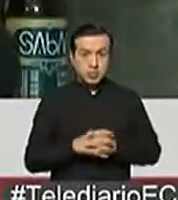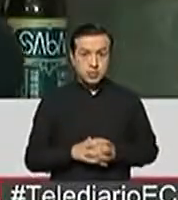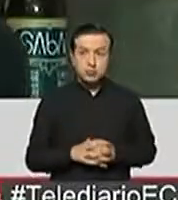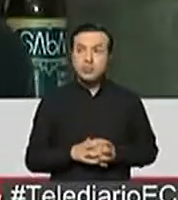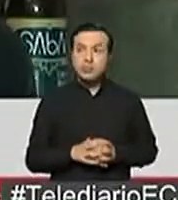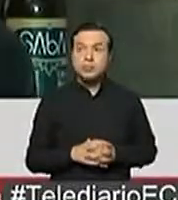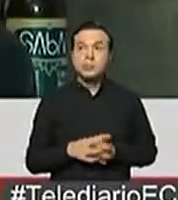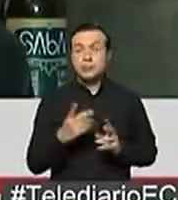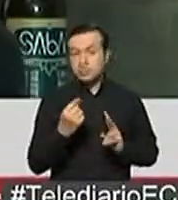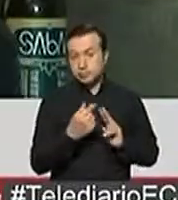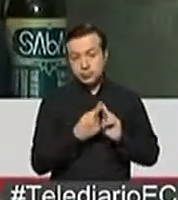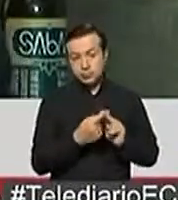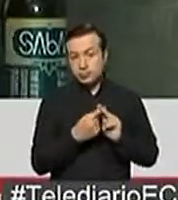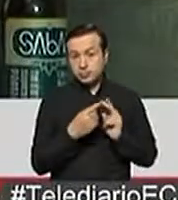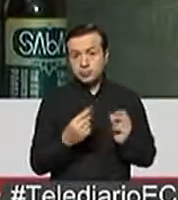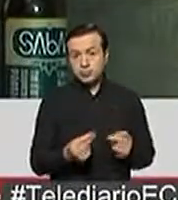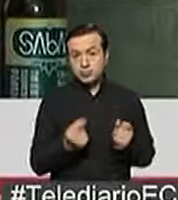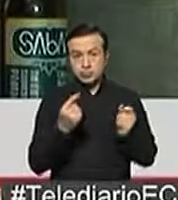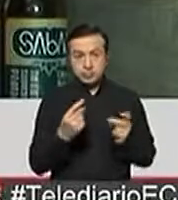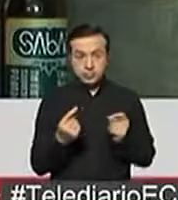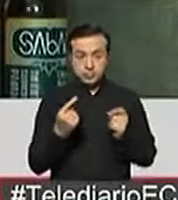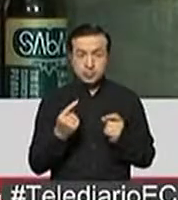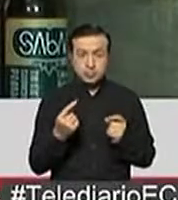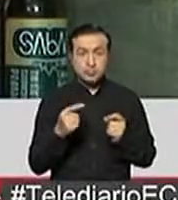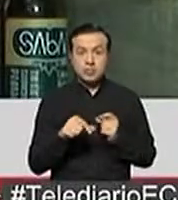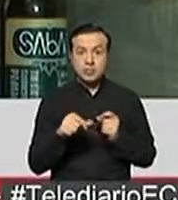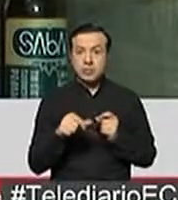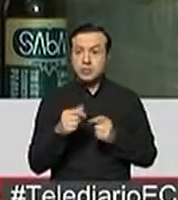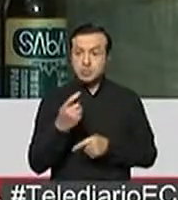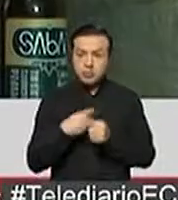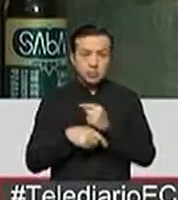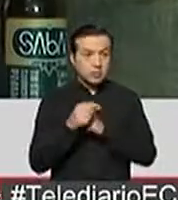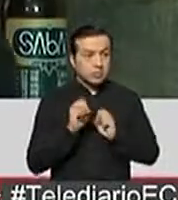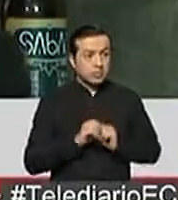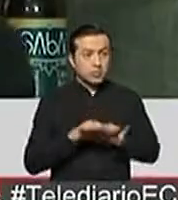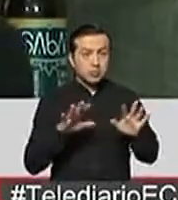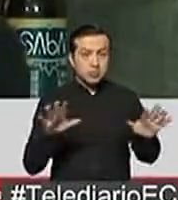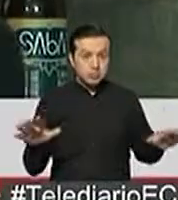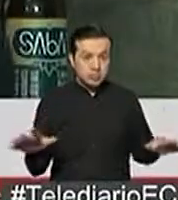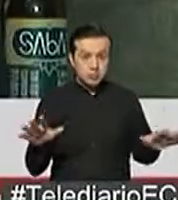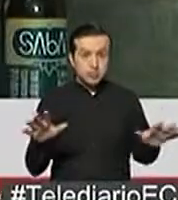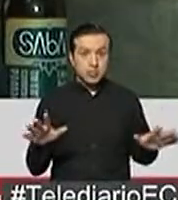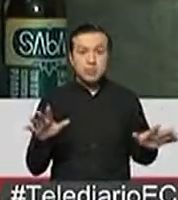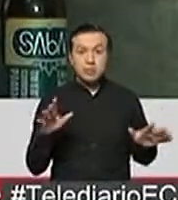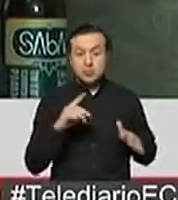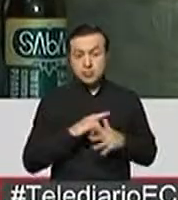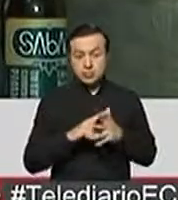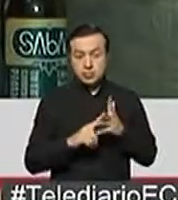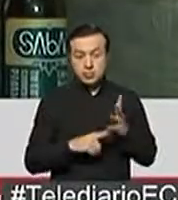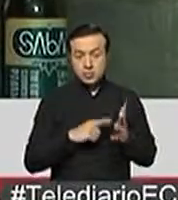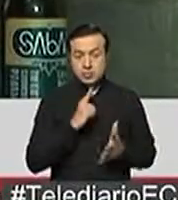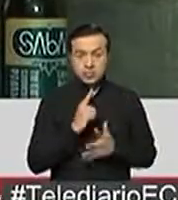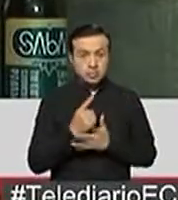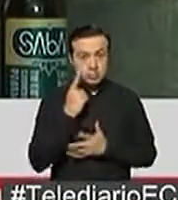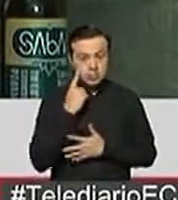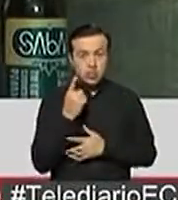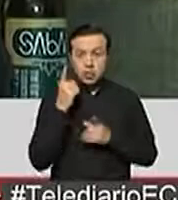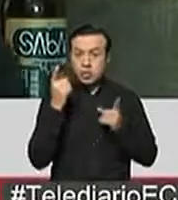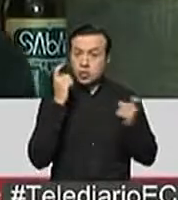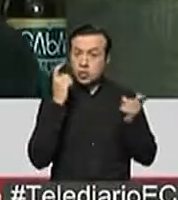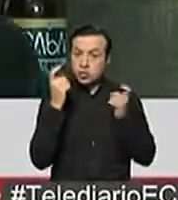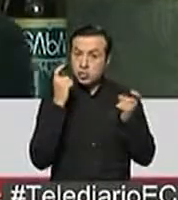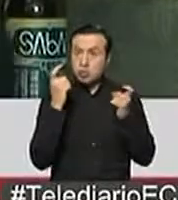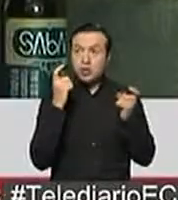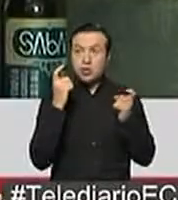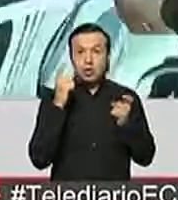líneas de crédito ágiles, en facilidades para la importación de insumos, reducción de obligaciones impositivas y un control eficaz de